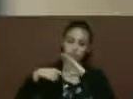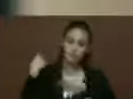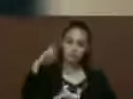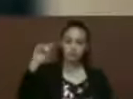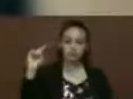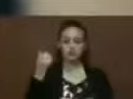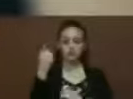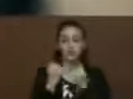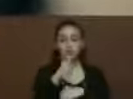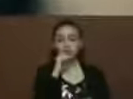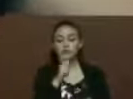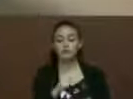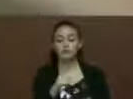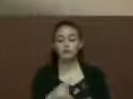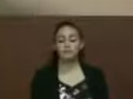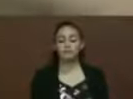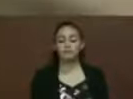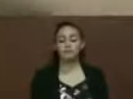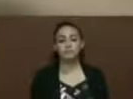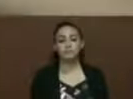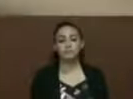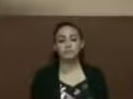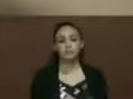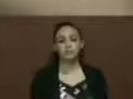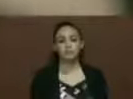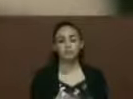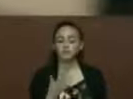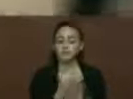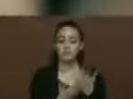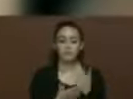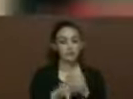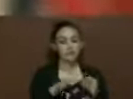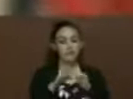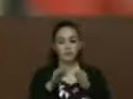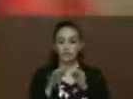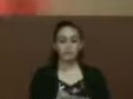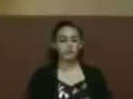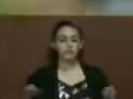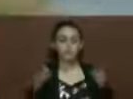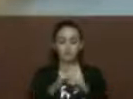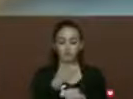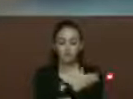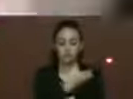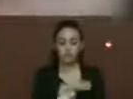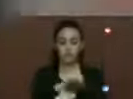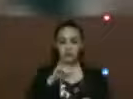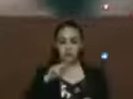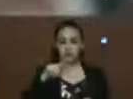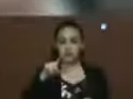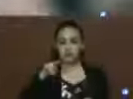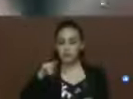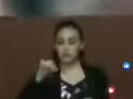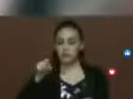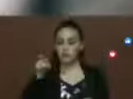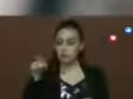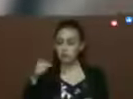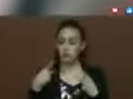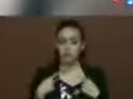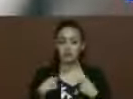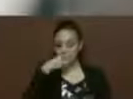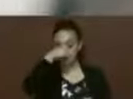también se hizo un trabajo muy importante que ha hecho aquí el compañero José Luis Gutiérrez, secretario inmigrante,